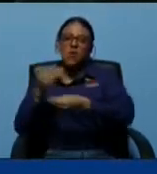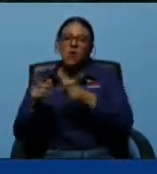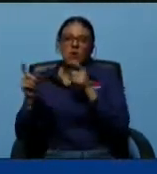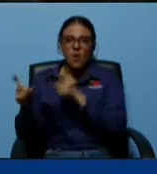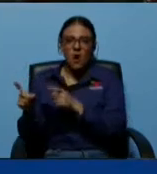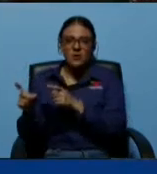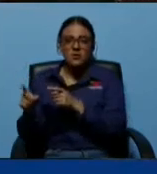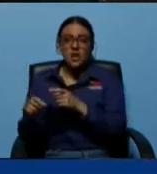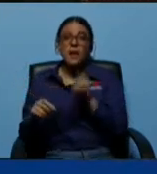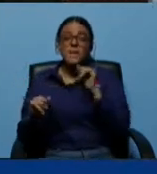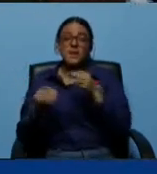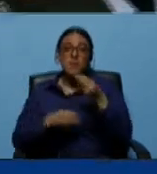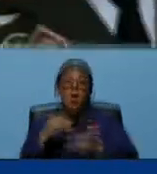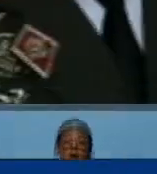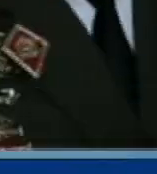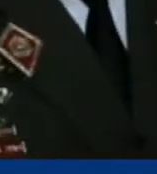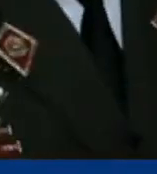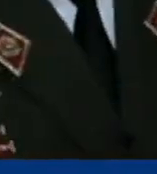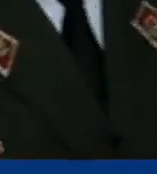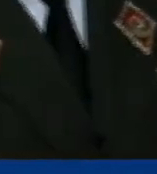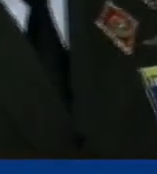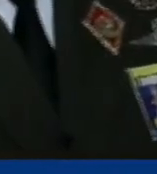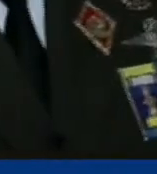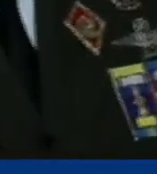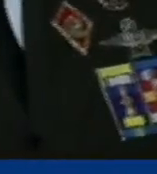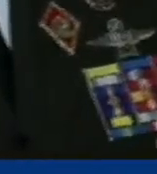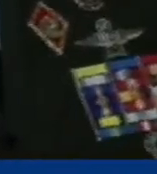el gobernante que encabezó el gobierno provisional,